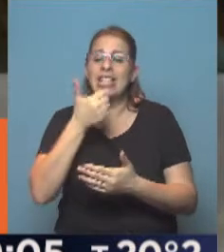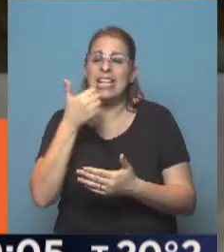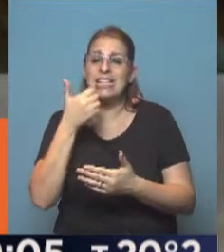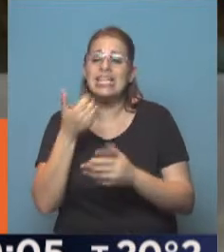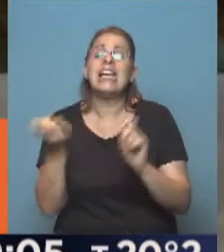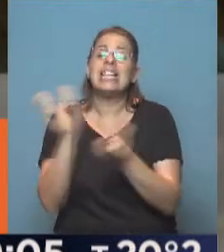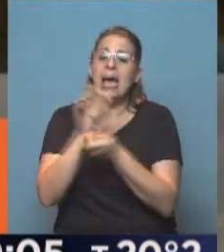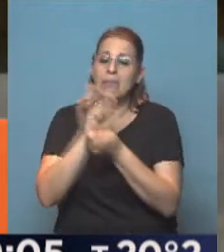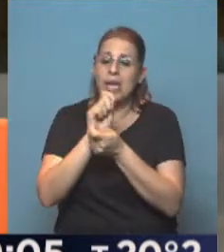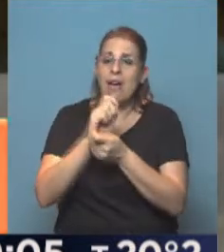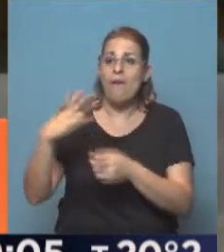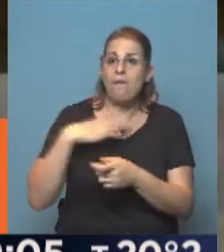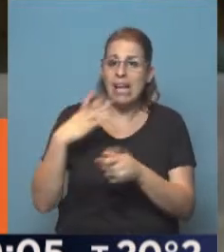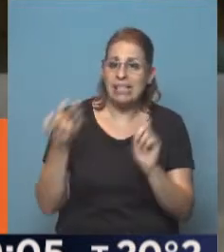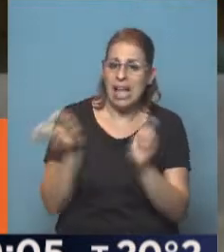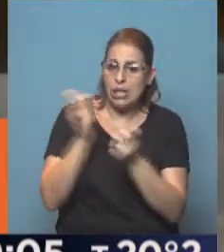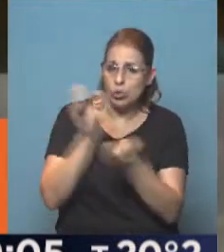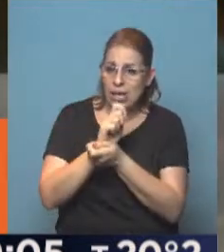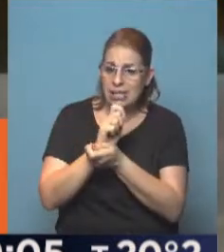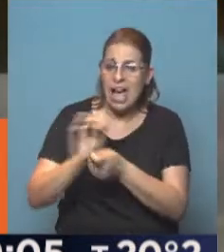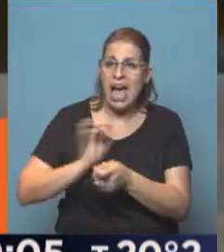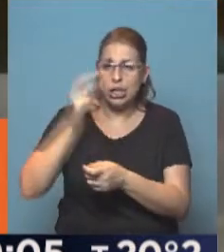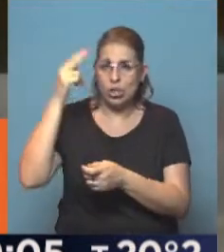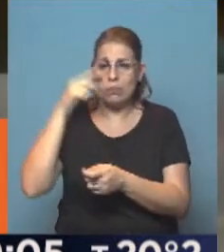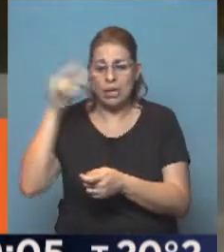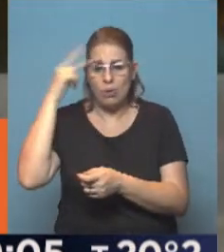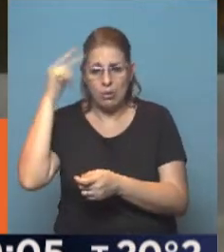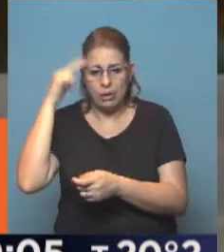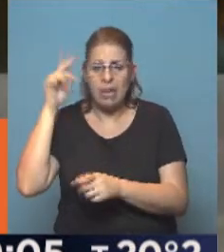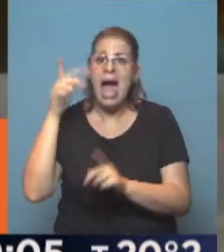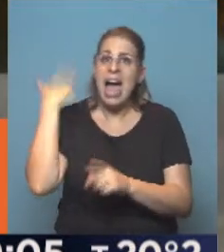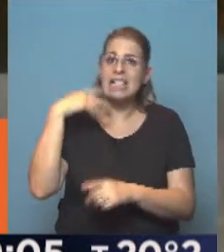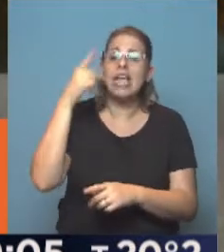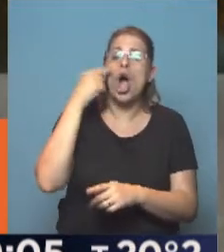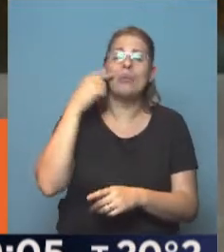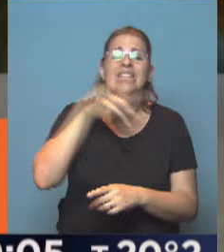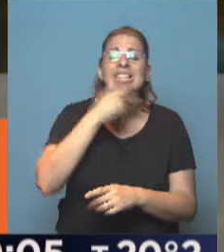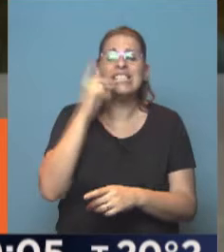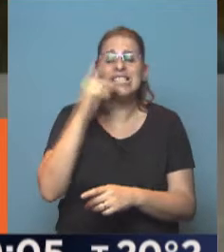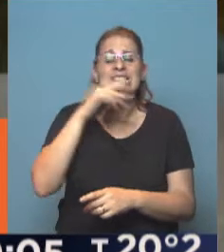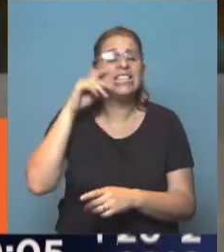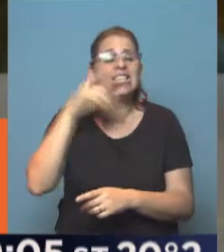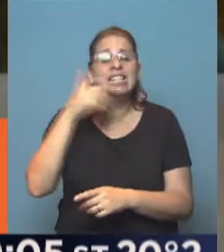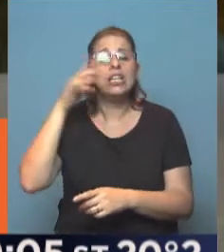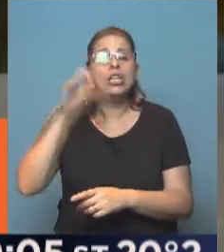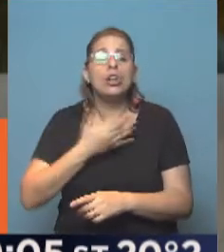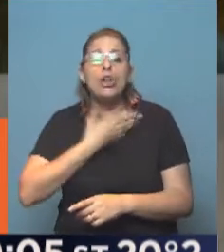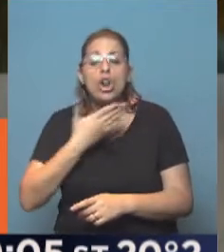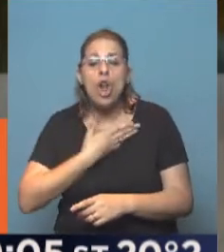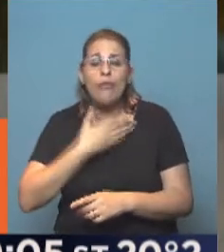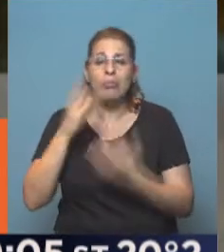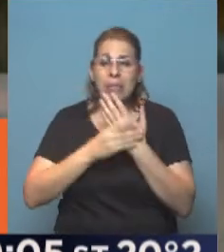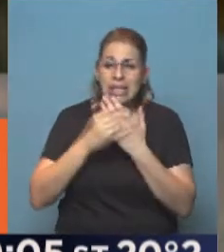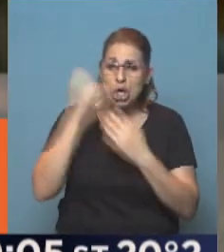año 99, que no las actualizó Axel Kicillof, que hoy fue el vocero de esta coalición que ha aprobado la reforma del